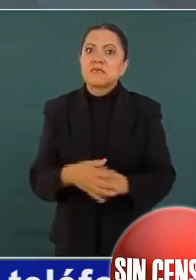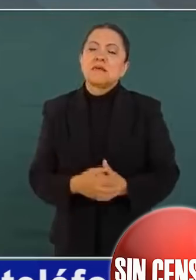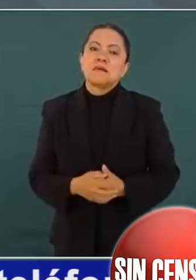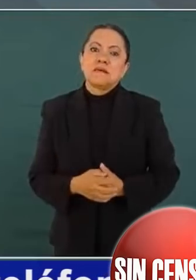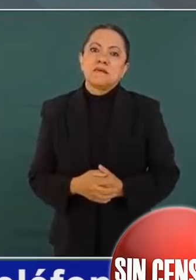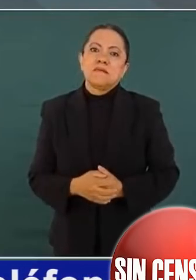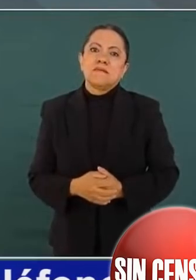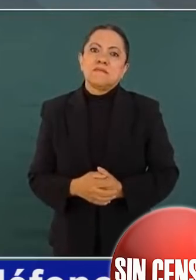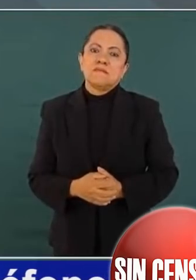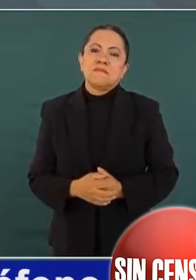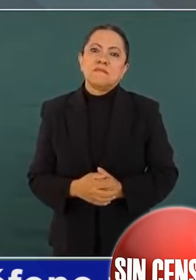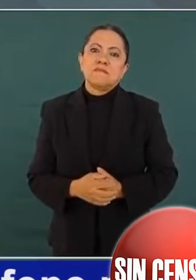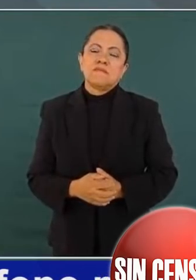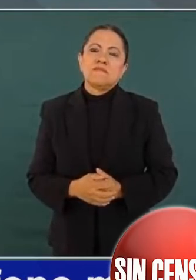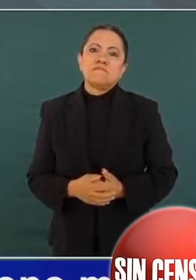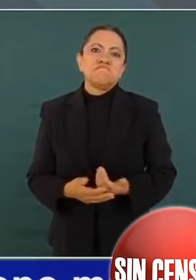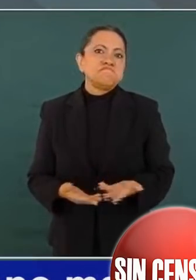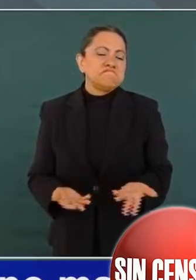no estar